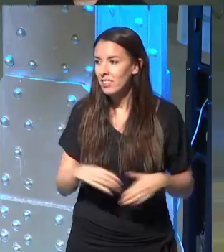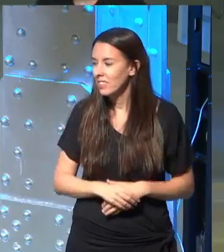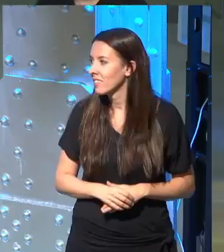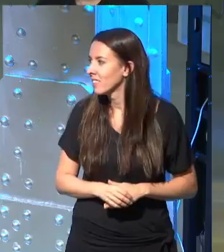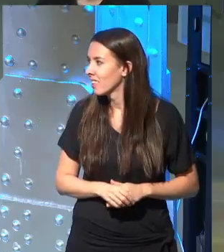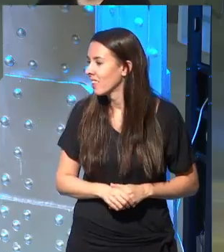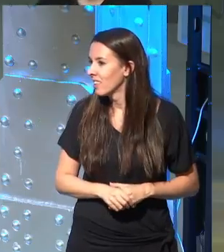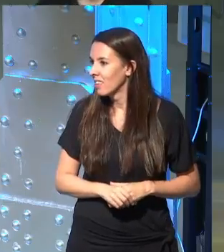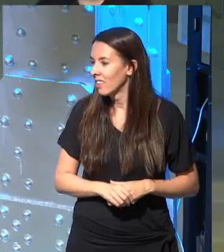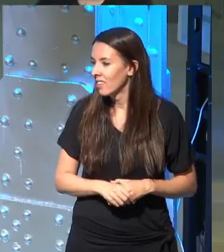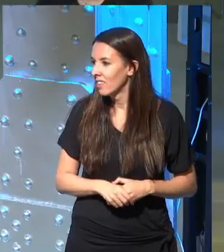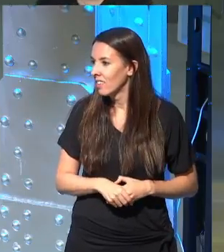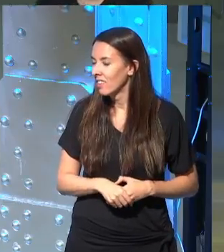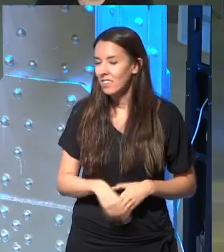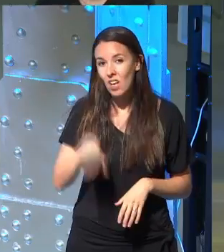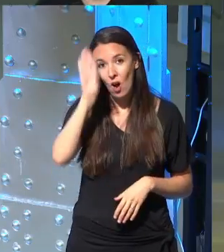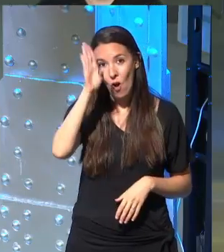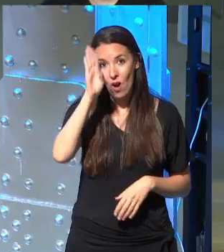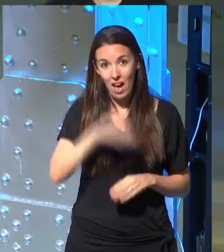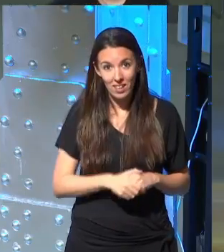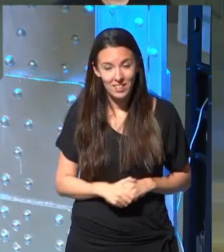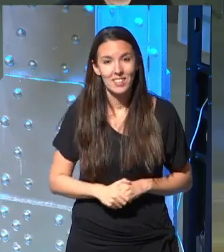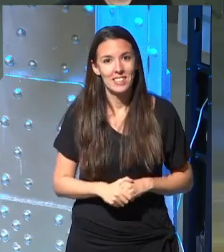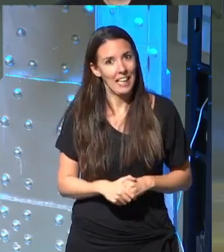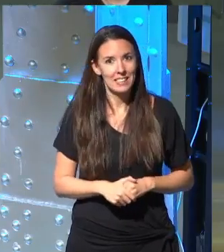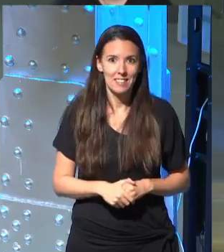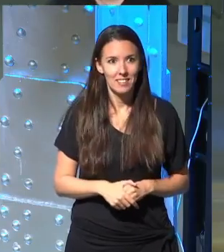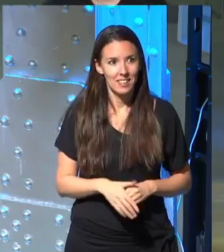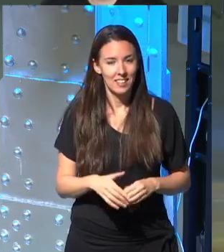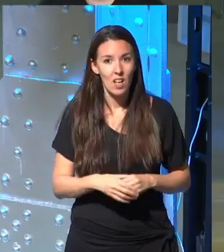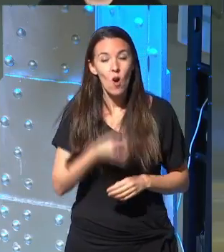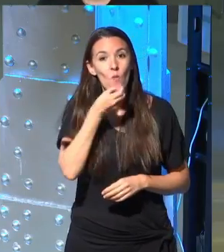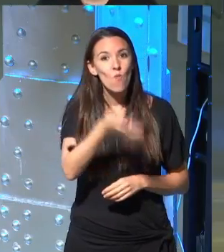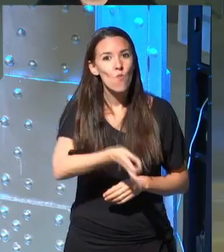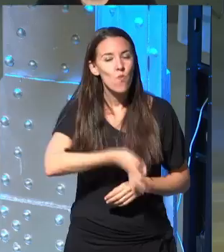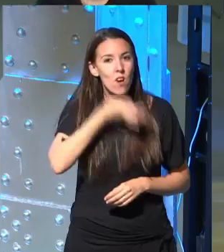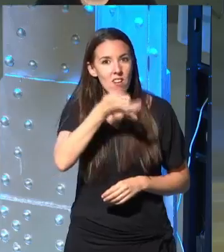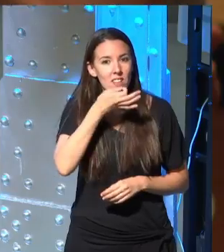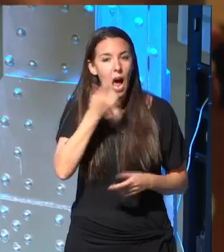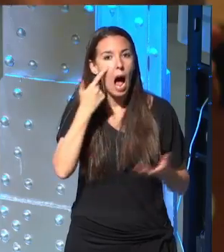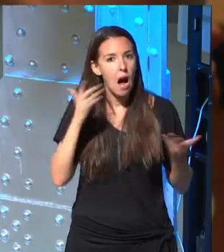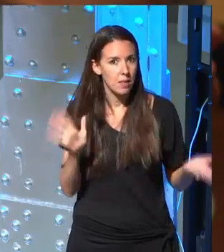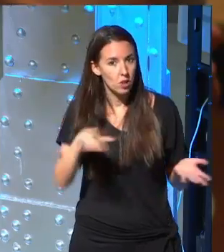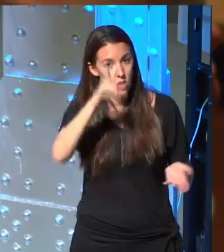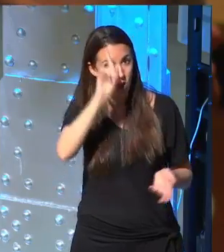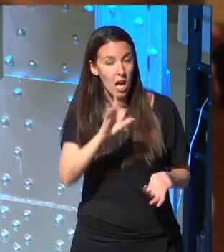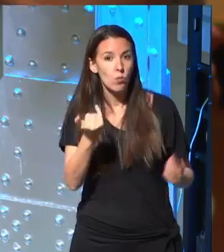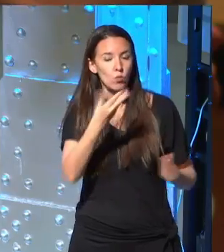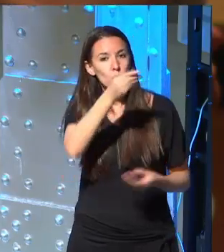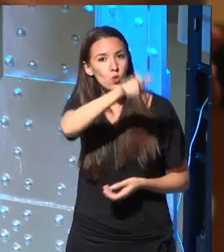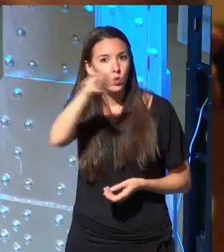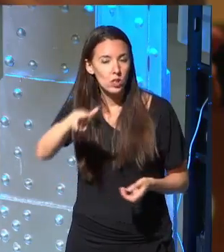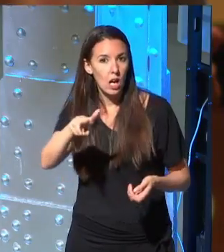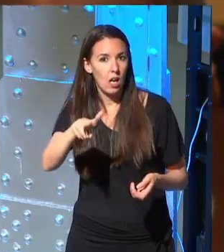preguntas aquí. Hola, aquí. Hola. Buenas tardes. A ver, no sé si sabrás que hay mucha gente a